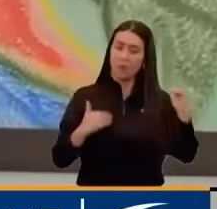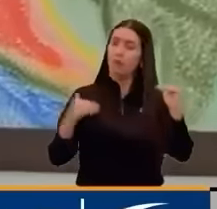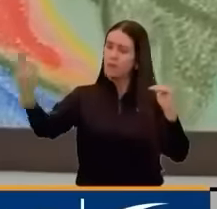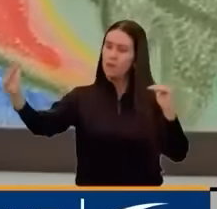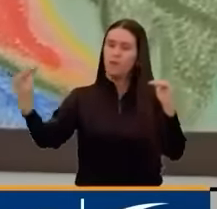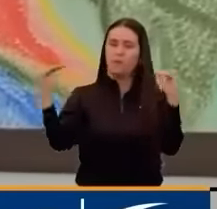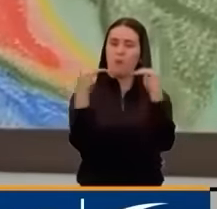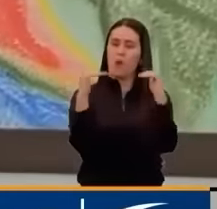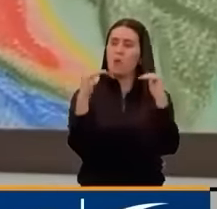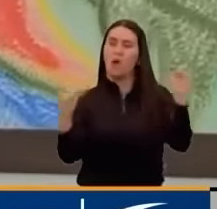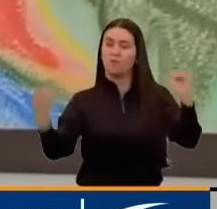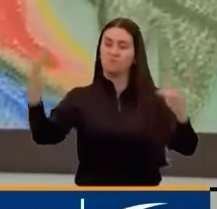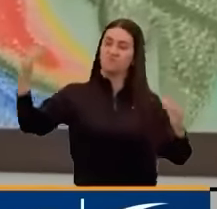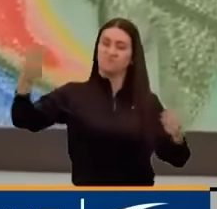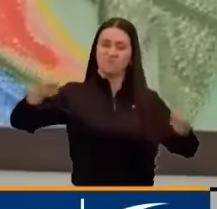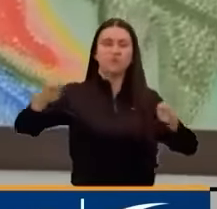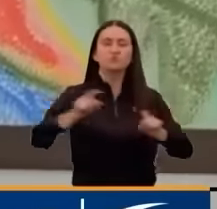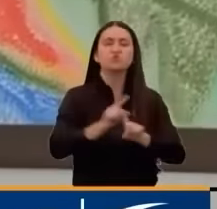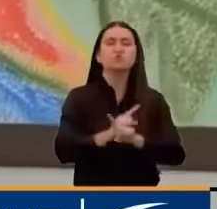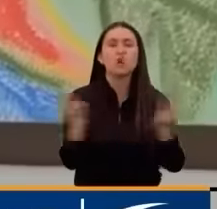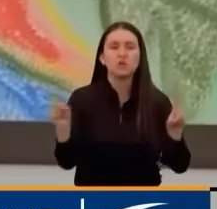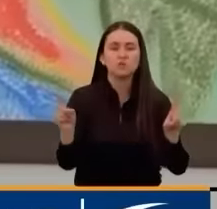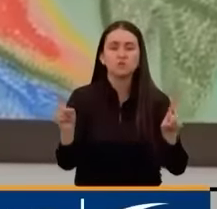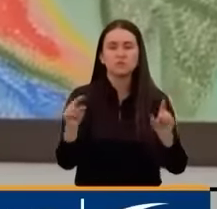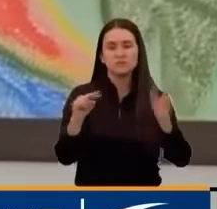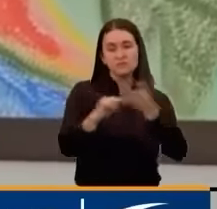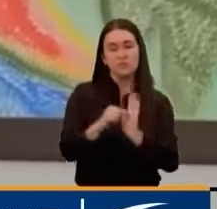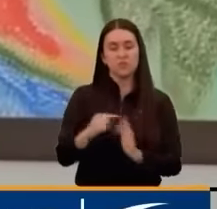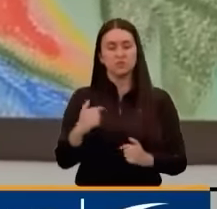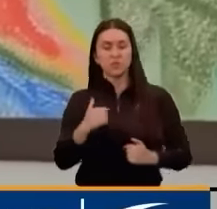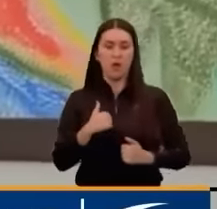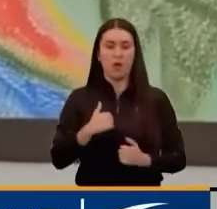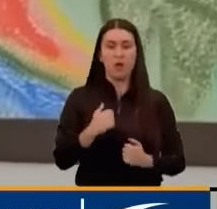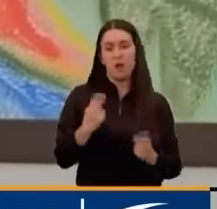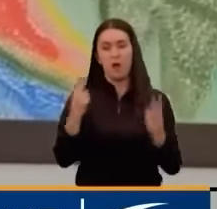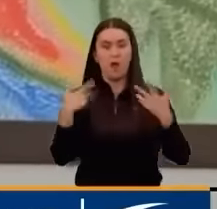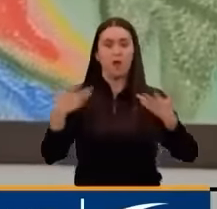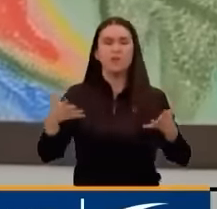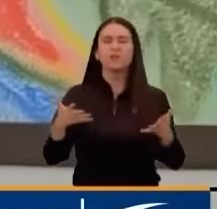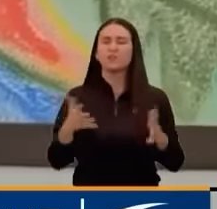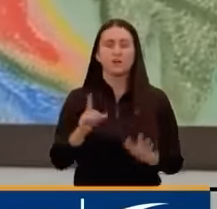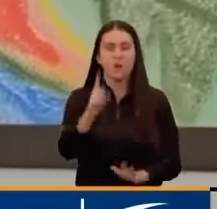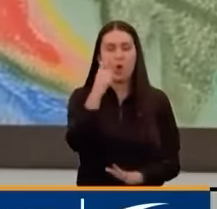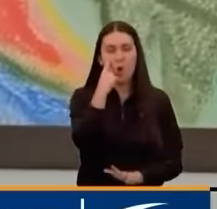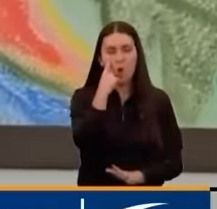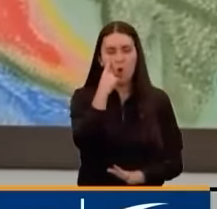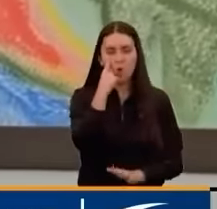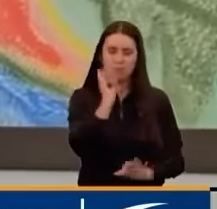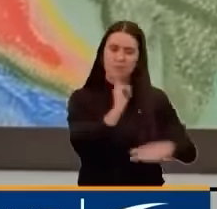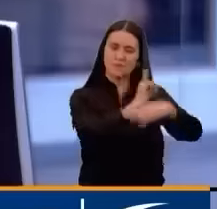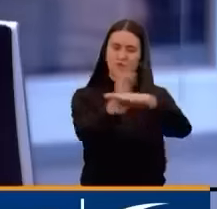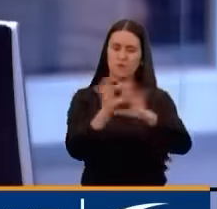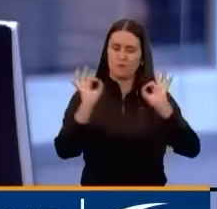democracia que preside, que no vaya a envilecerse equivocadamente nuestra institucionalidad.